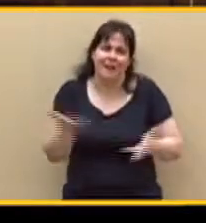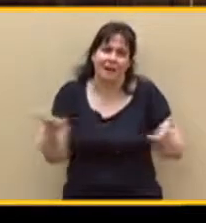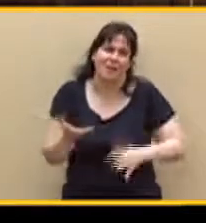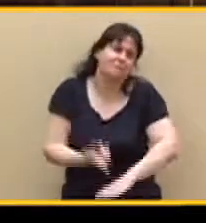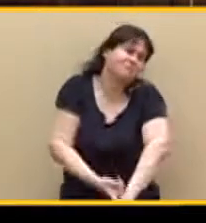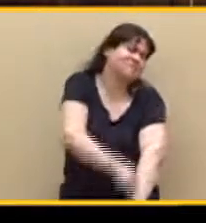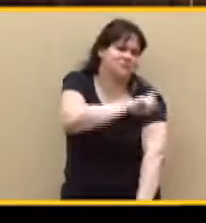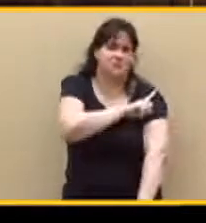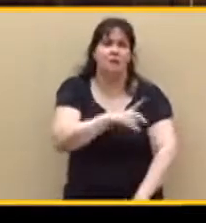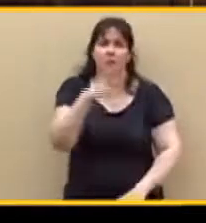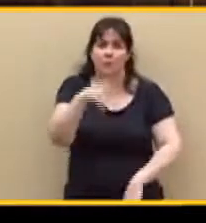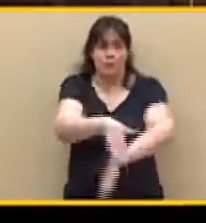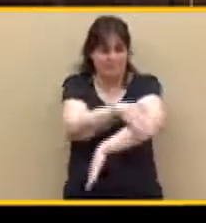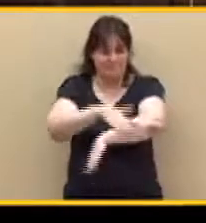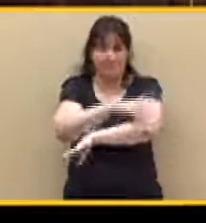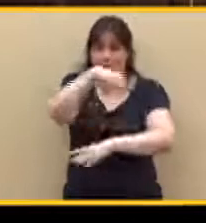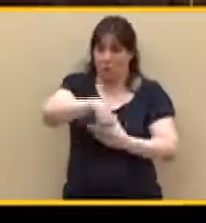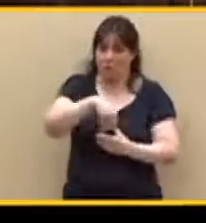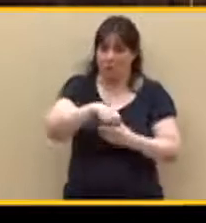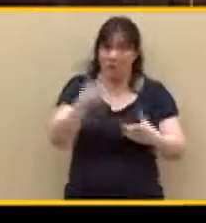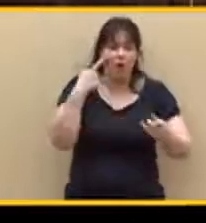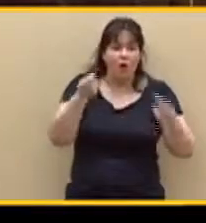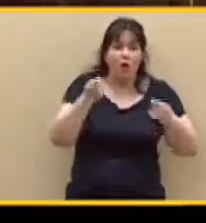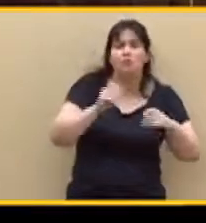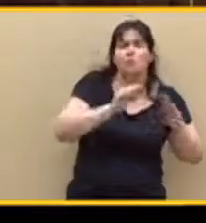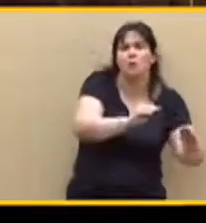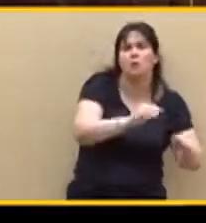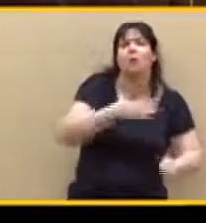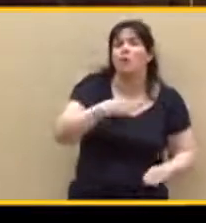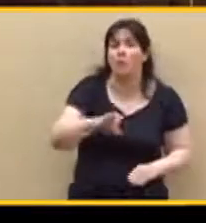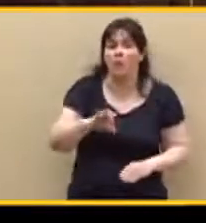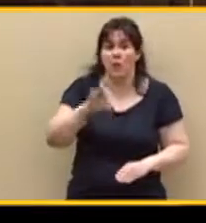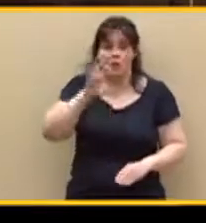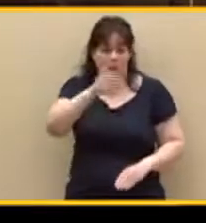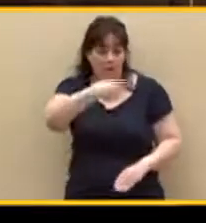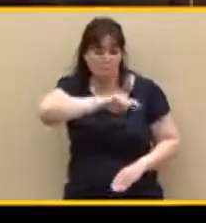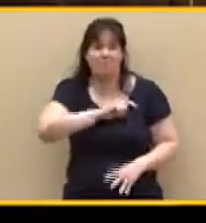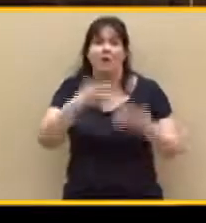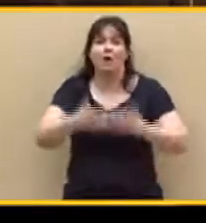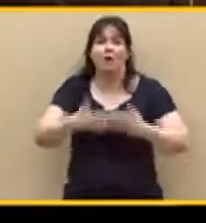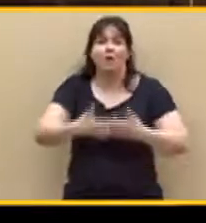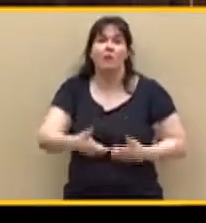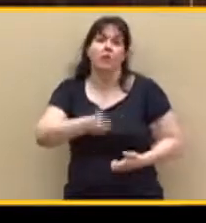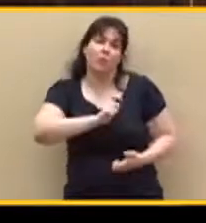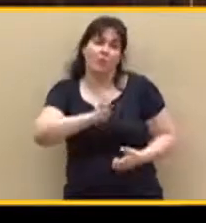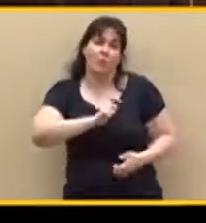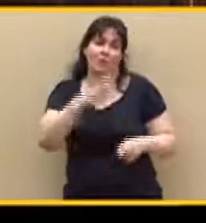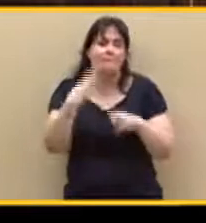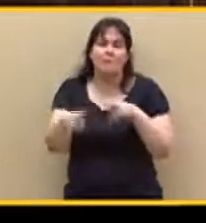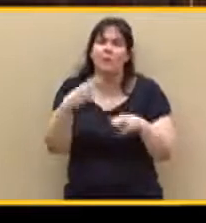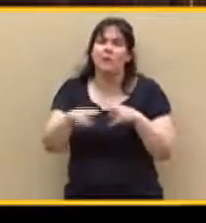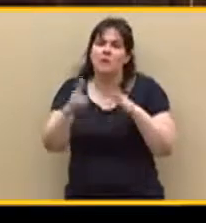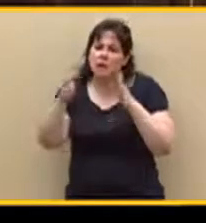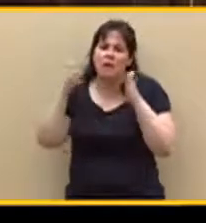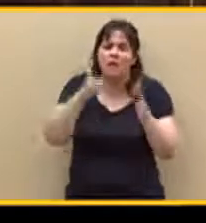Ministerio de Interior bajo su control, podría haber estado funcionando en nuestro país una policía política dedicada a atacar a la